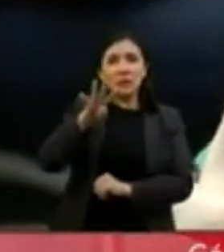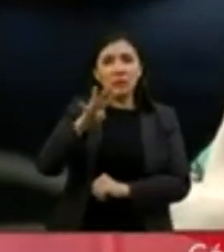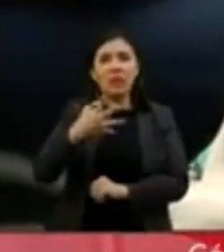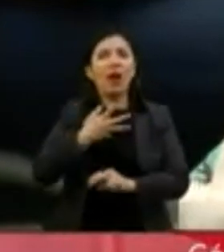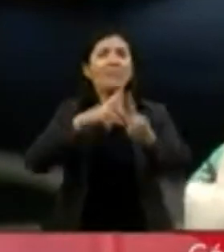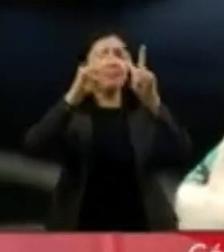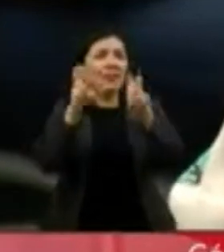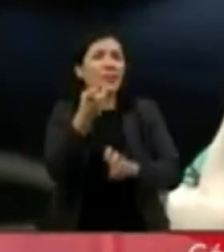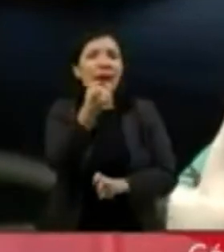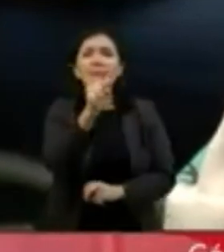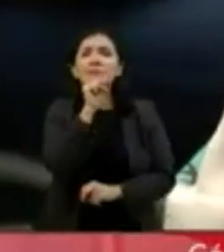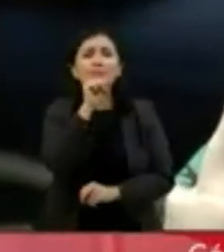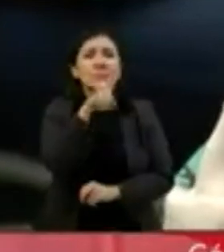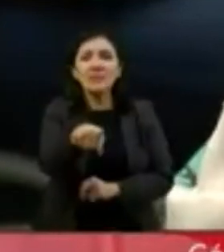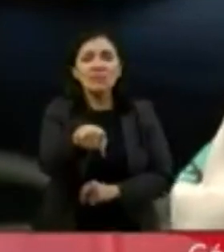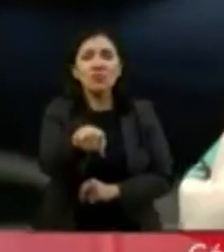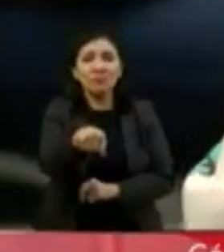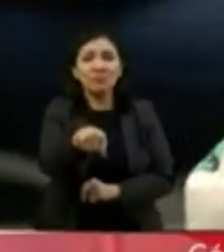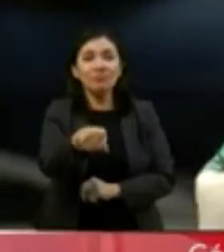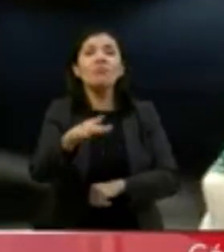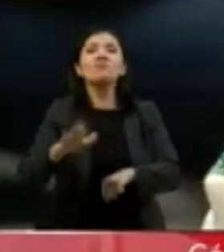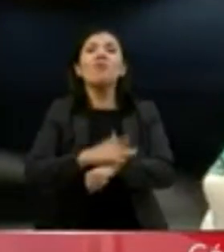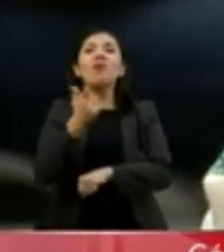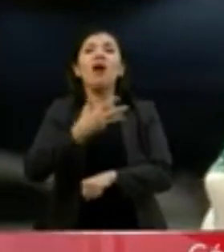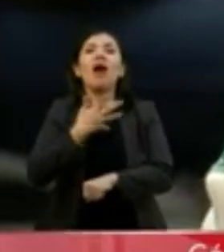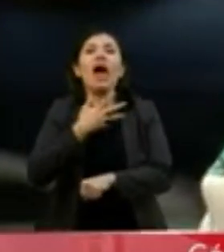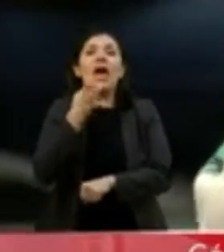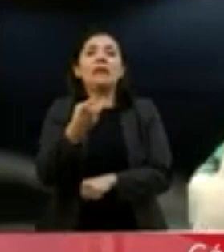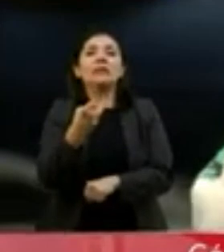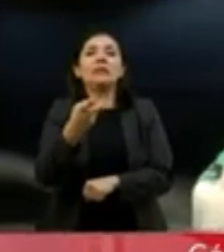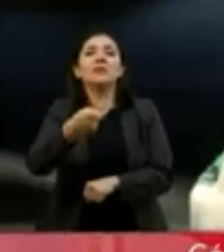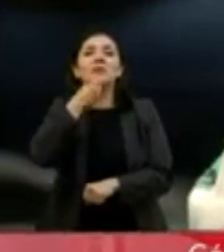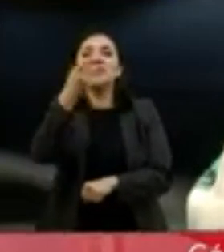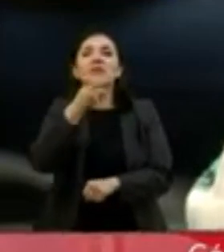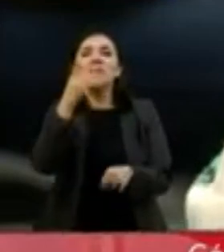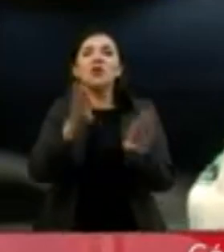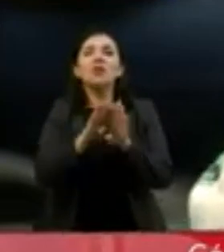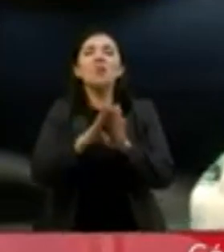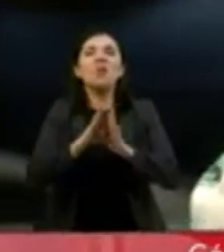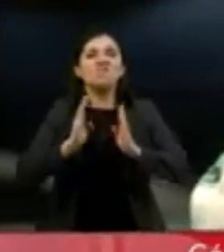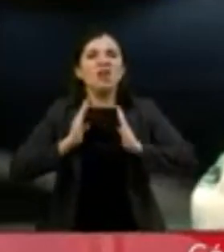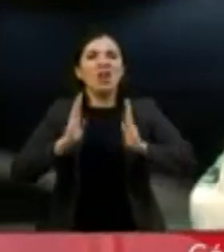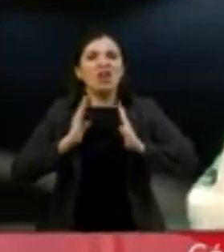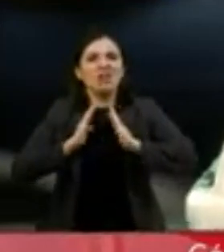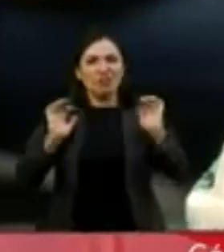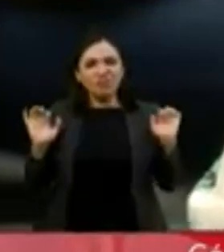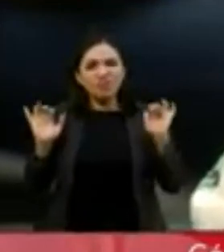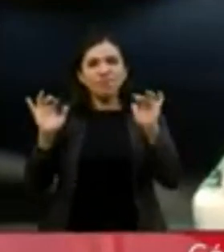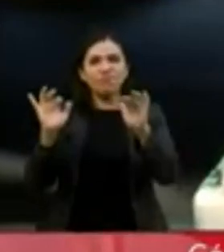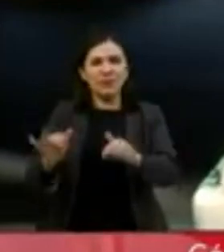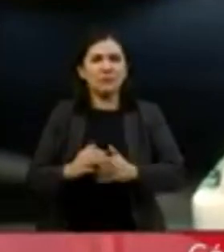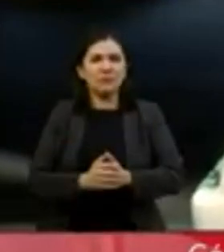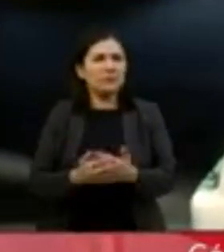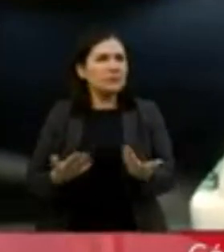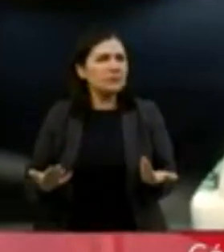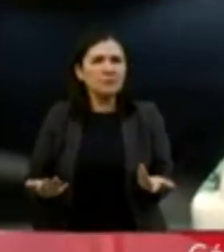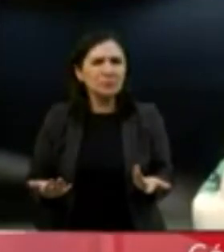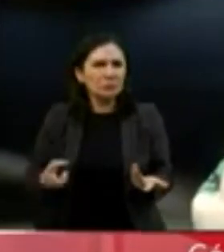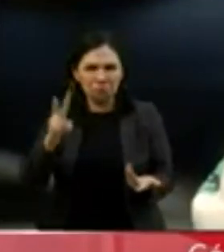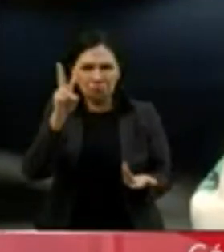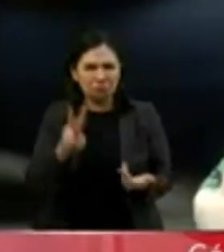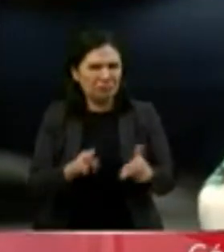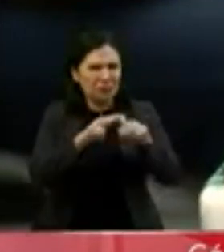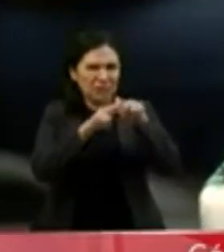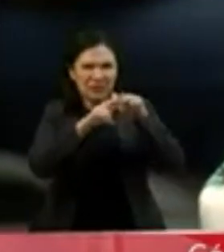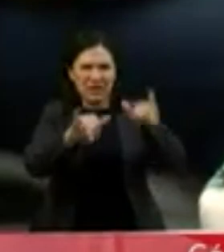temas precisamente con el con lo que relacionan ustedes con la militarización a nadie a